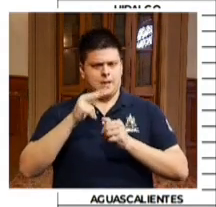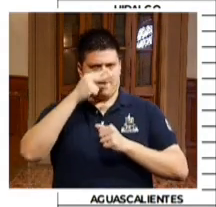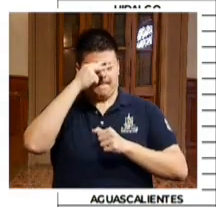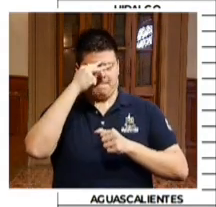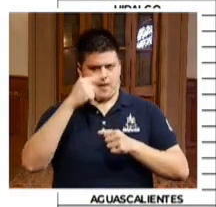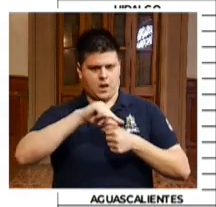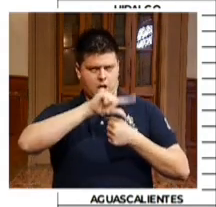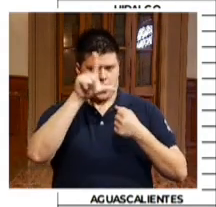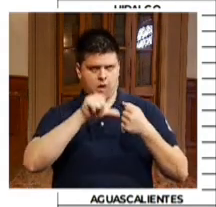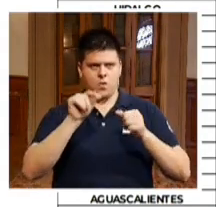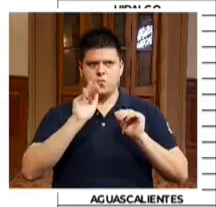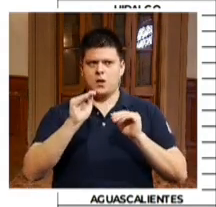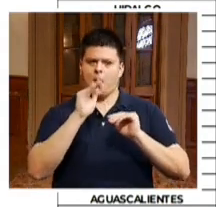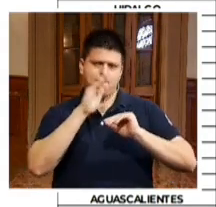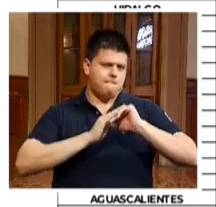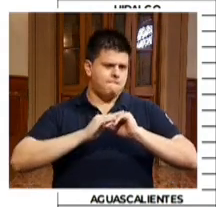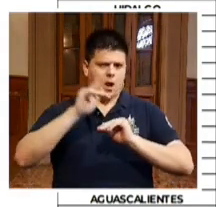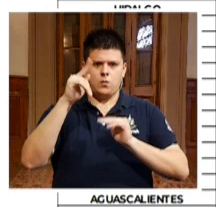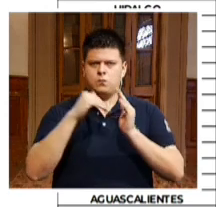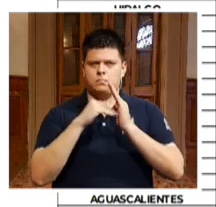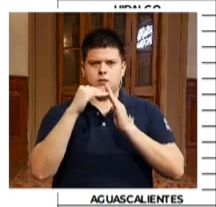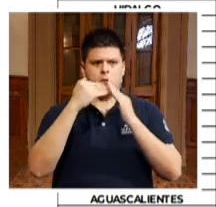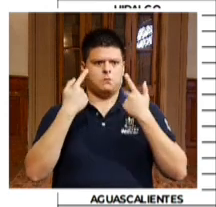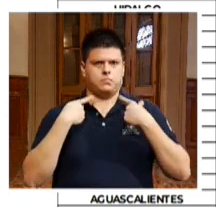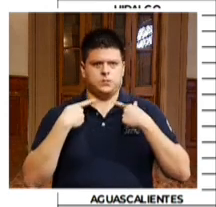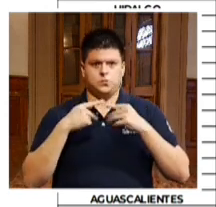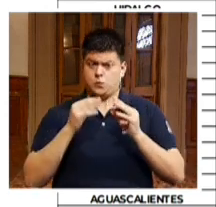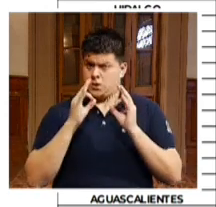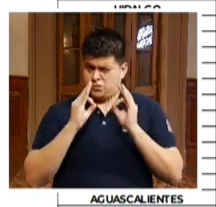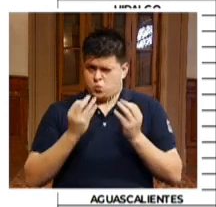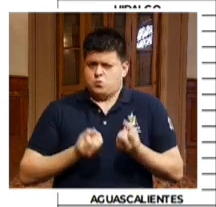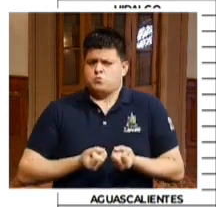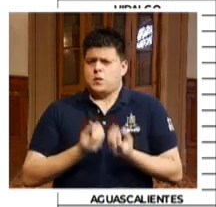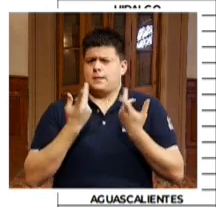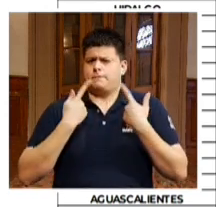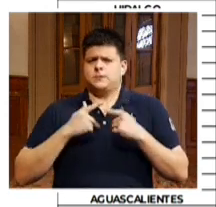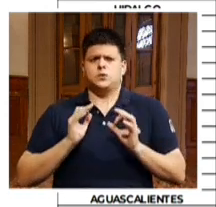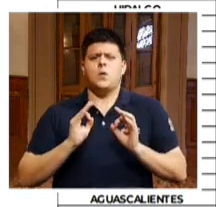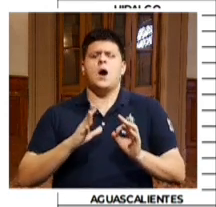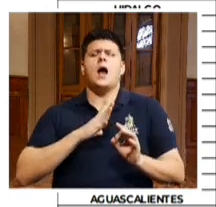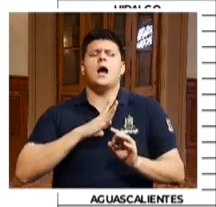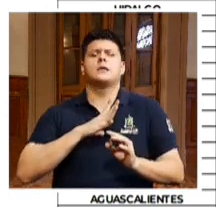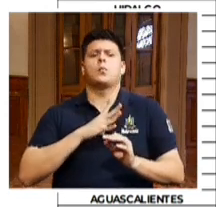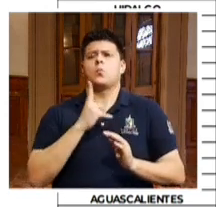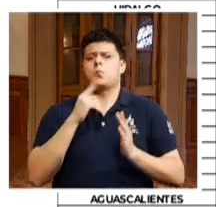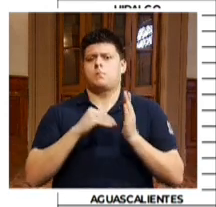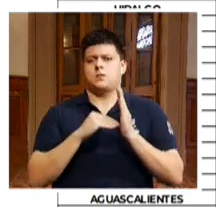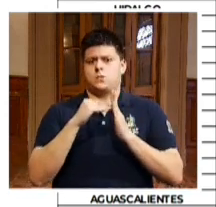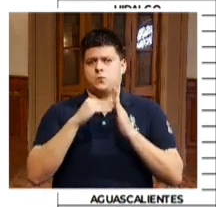como país ya brincó el 1,000,000 de casos. Para ser exactos, el día de hoy tenemos